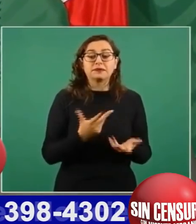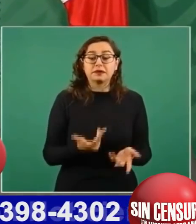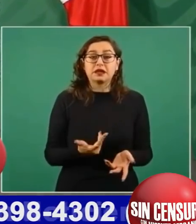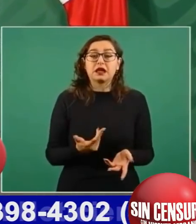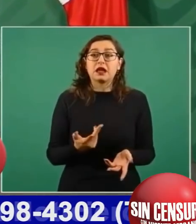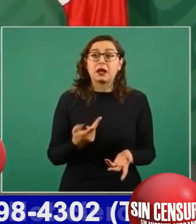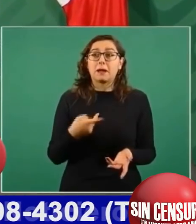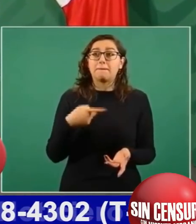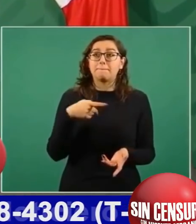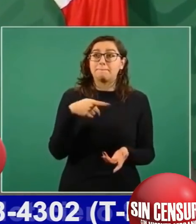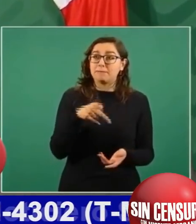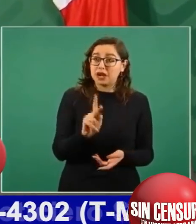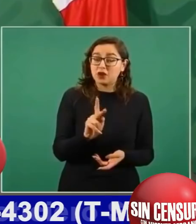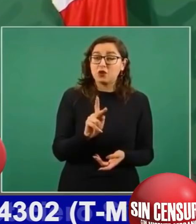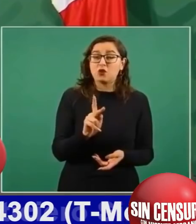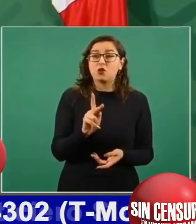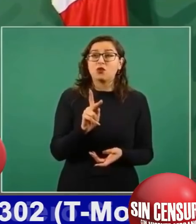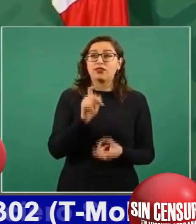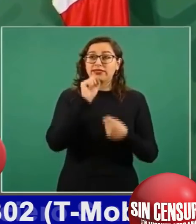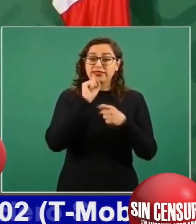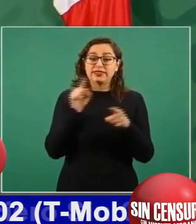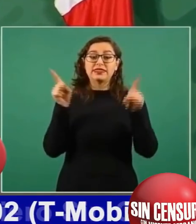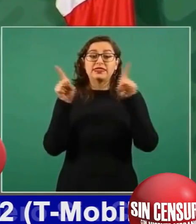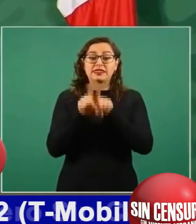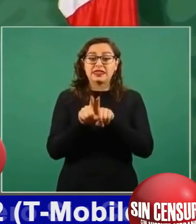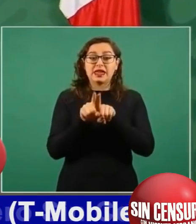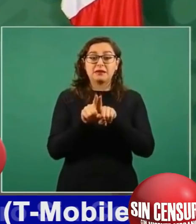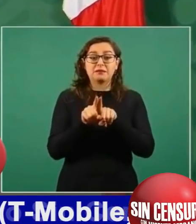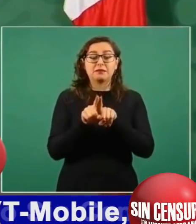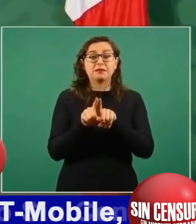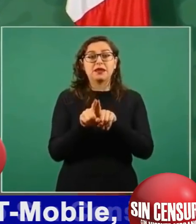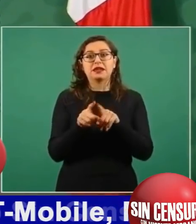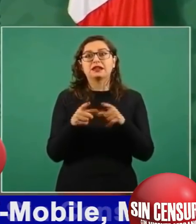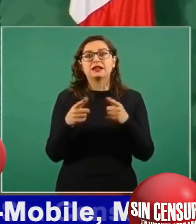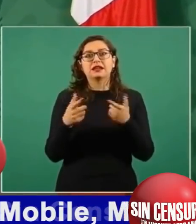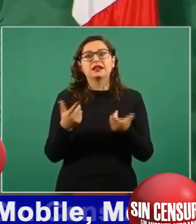decirlo de alguna manera, de las agencias